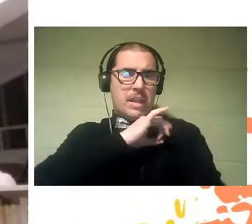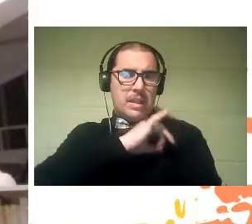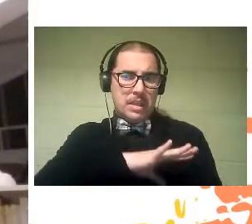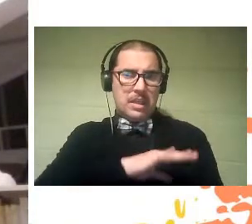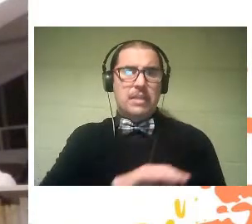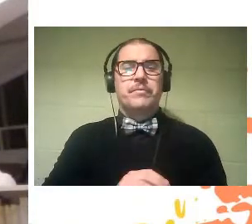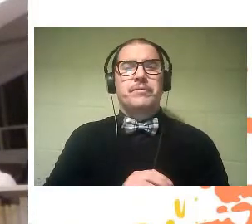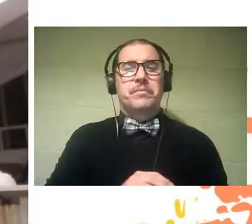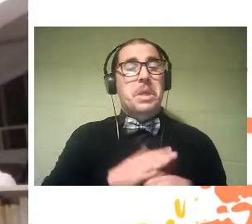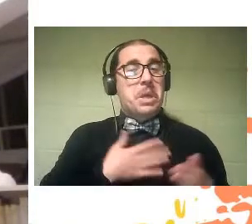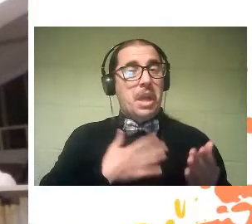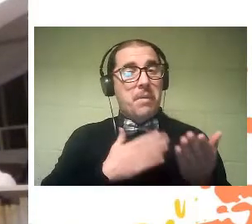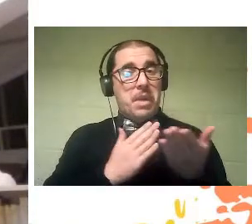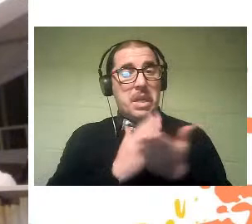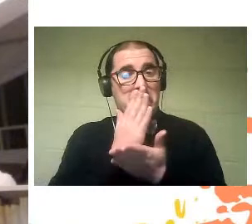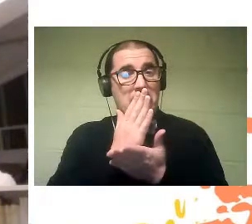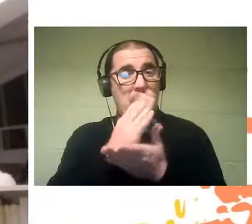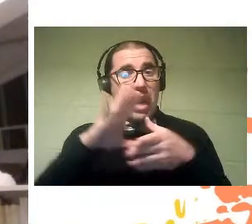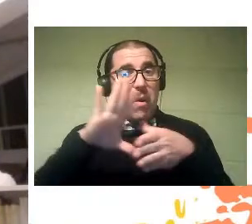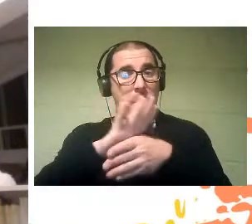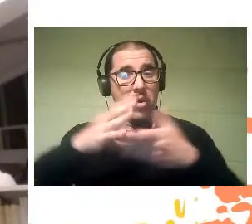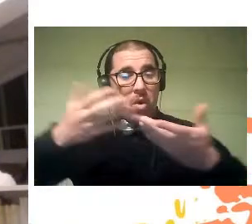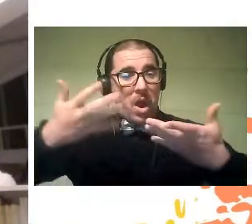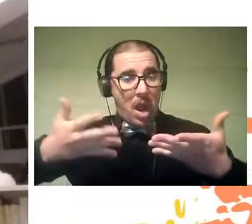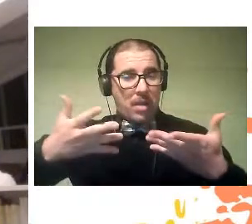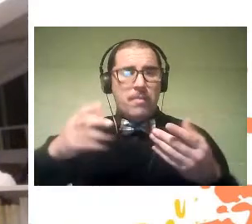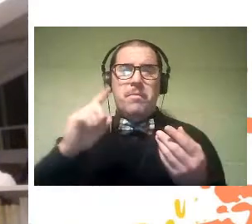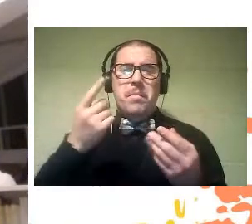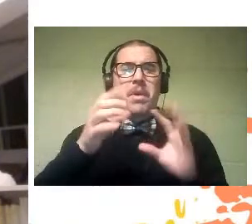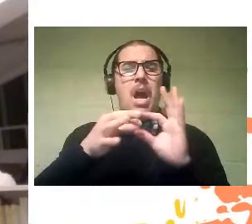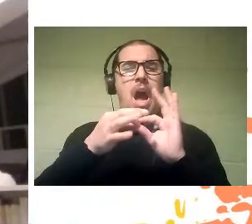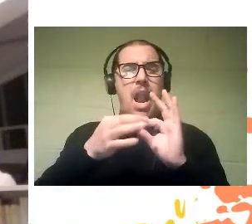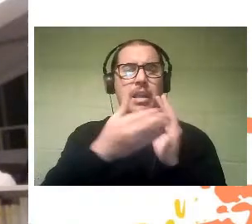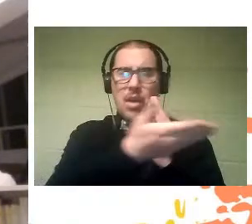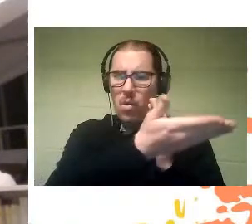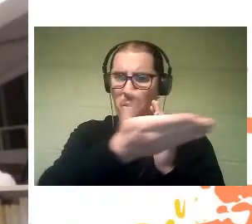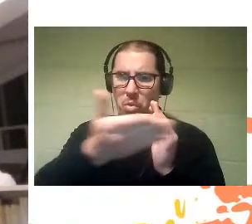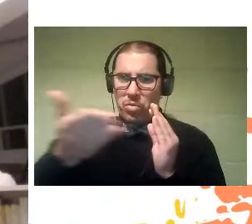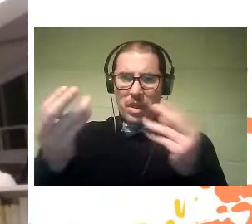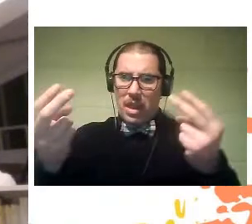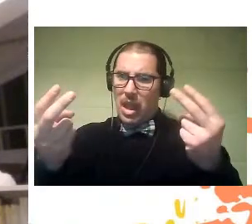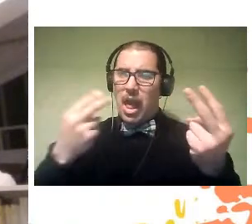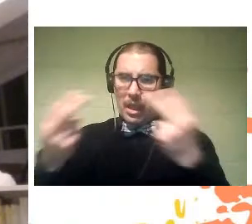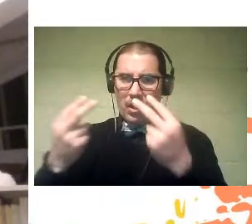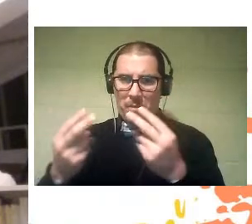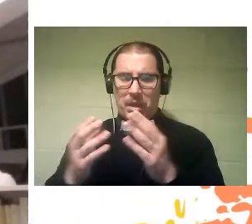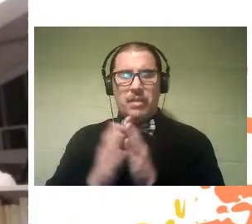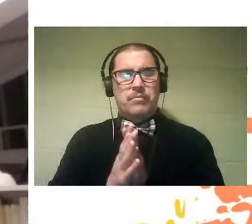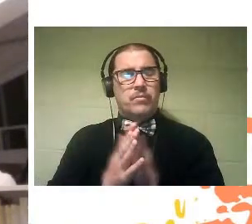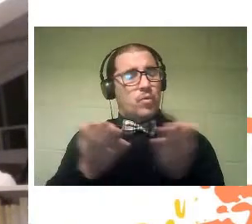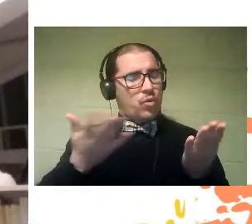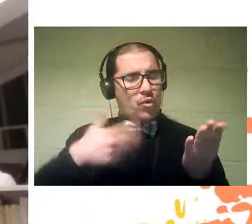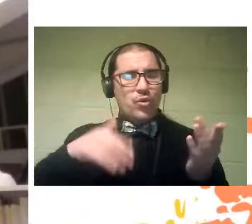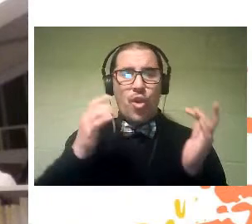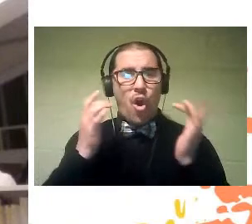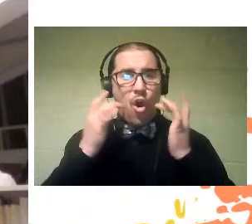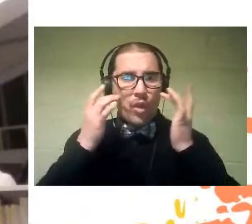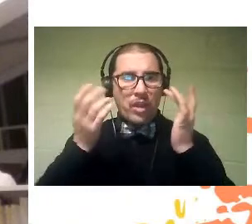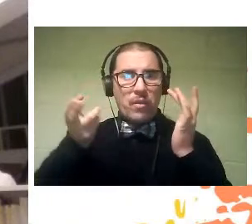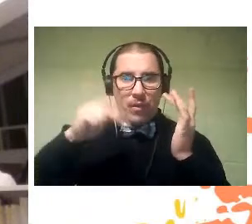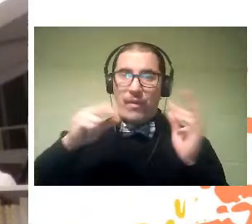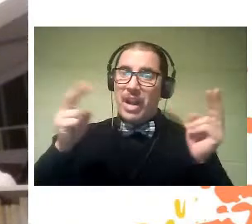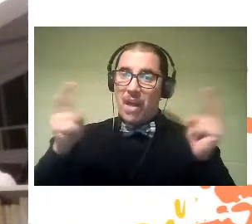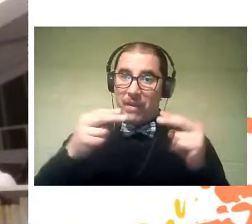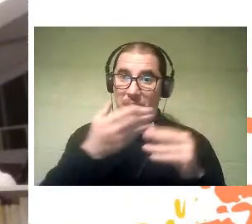queremos iniciar el encuentro de hoy agradeciendo su presencia. Estamos muy contentos de volver a encontrarnos